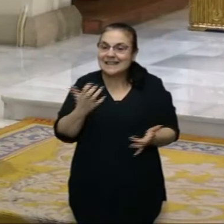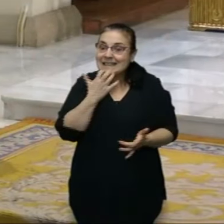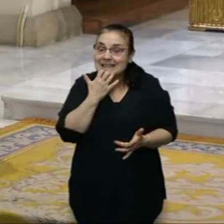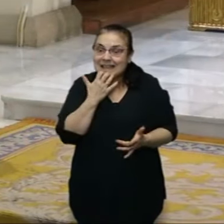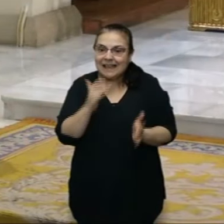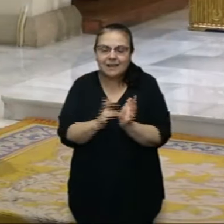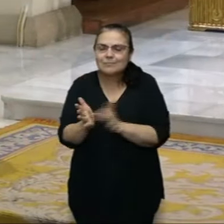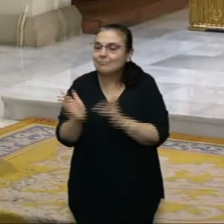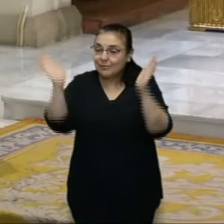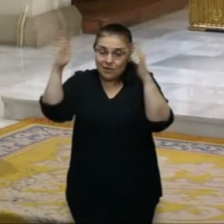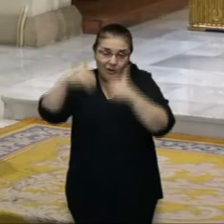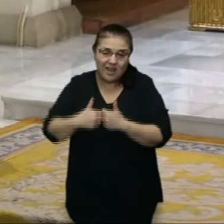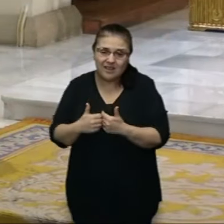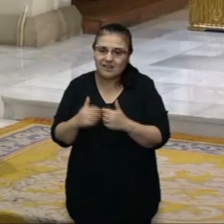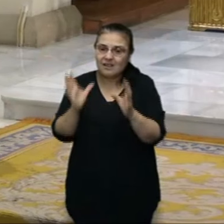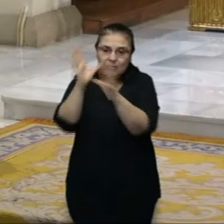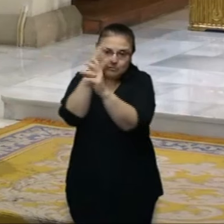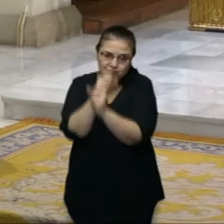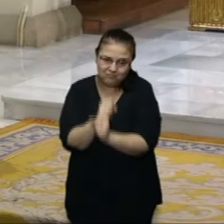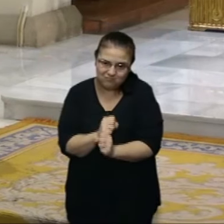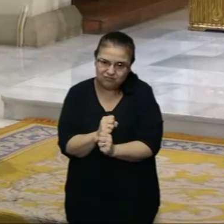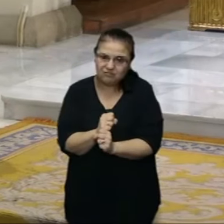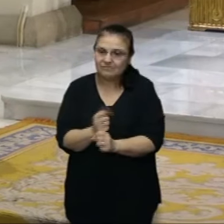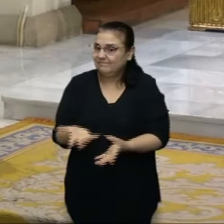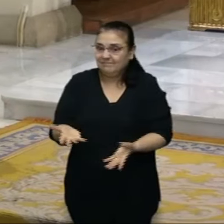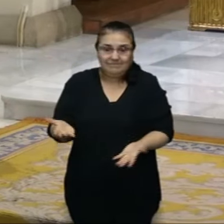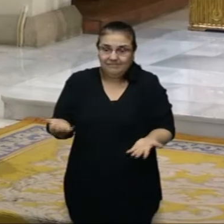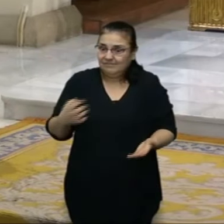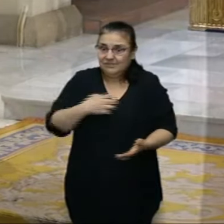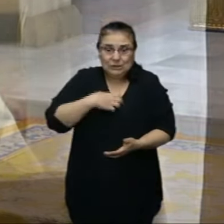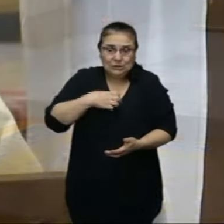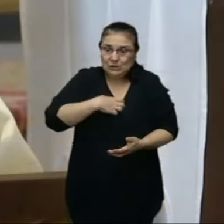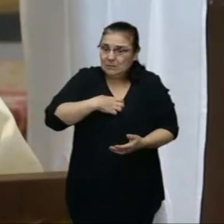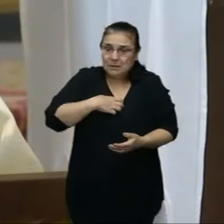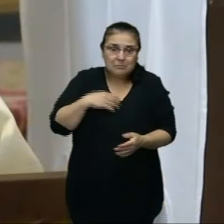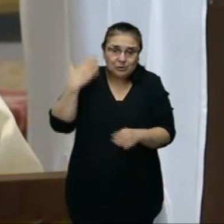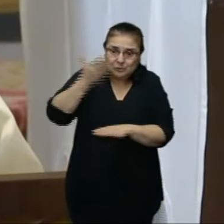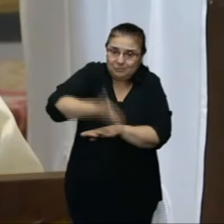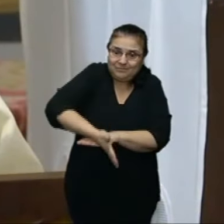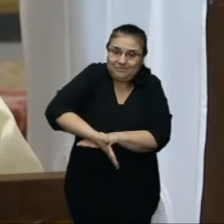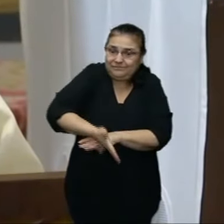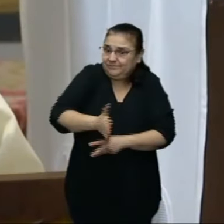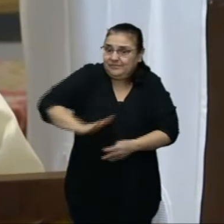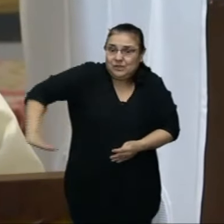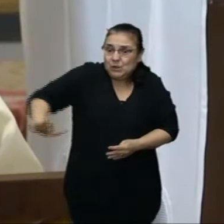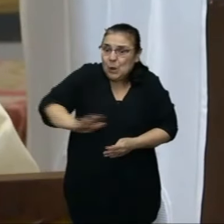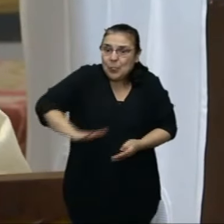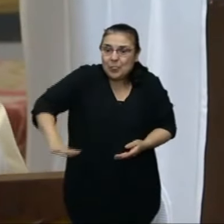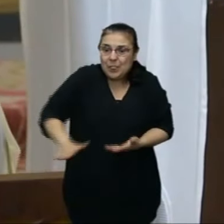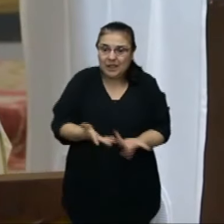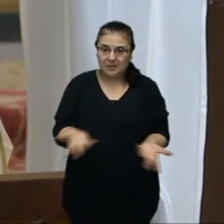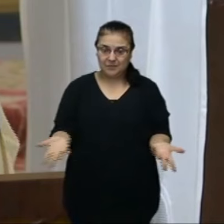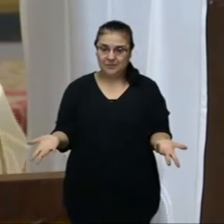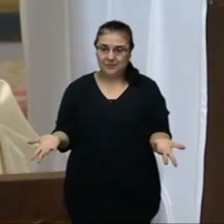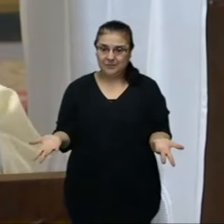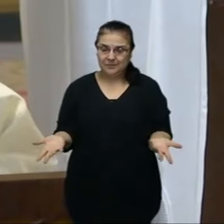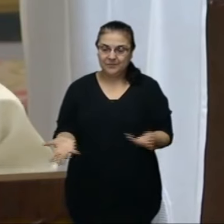oscuridad, tinieblas. No sabemos por dónde vamos, ni a dónde vamos. Casi